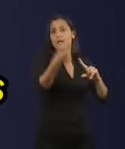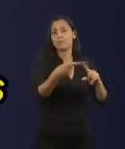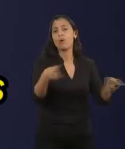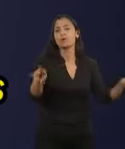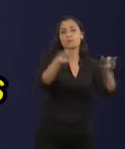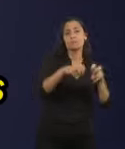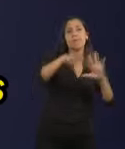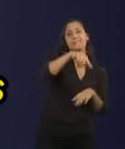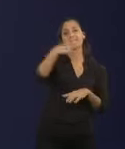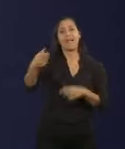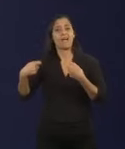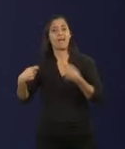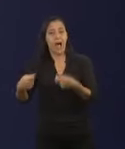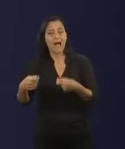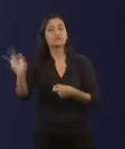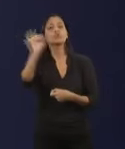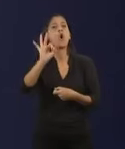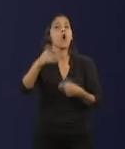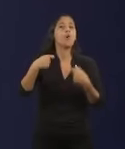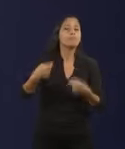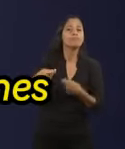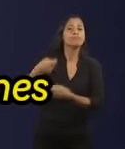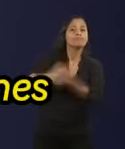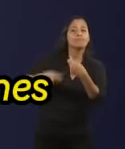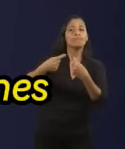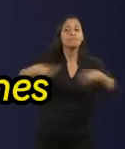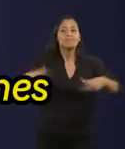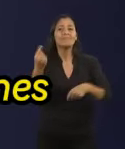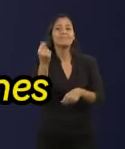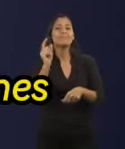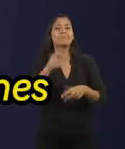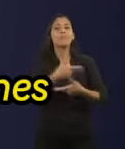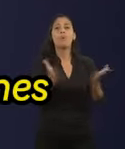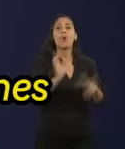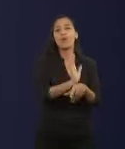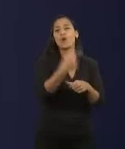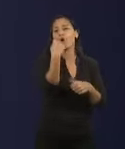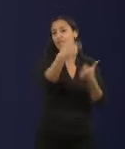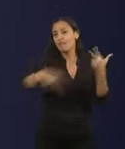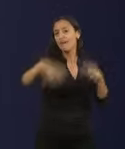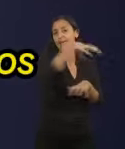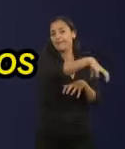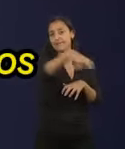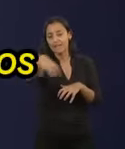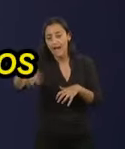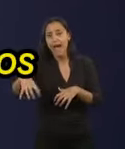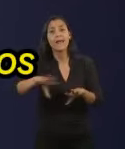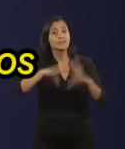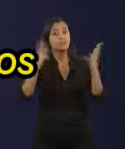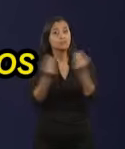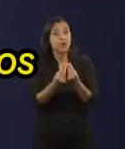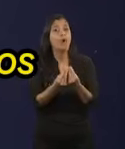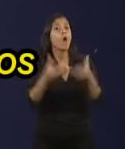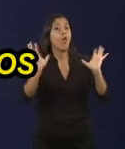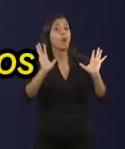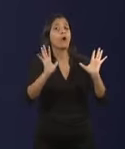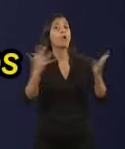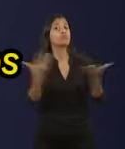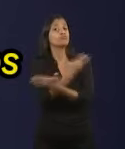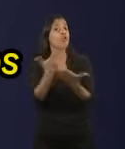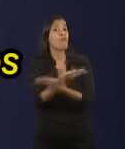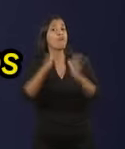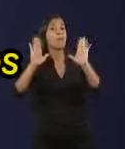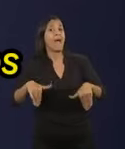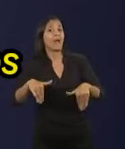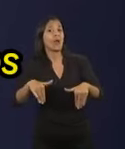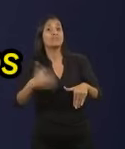fiscal y las finanzas o las arcas públicas de las de las diferentes jurisdicciones tal vez hubiesen resentido menos pero bueno